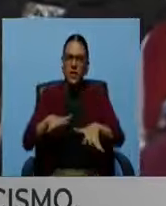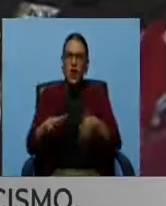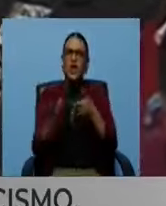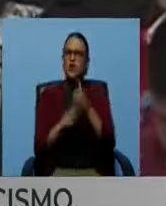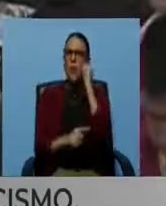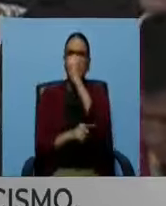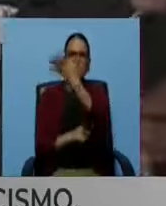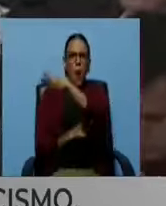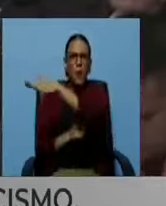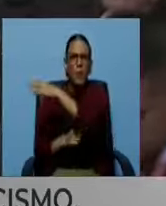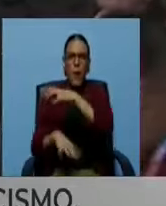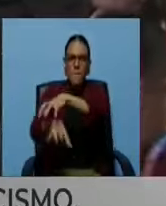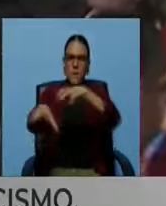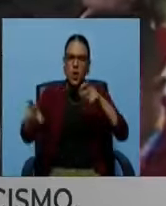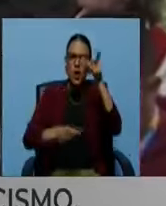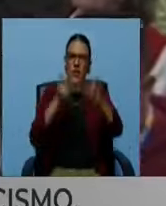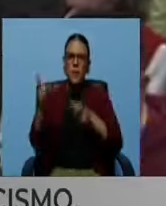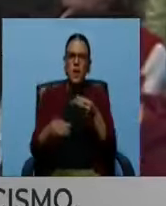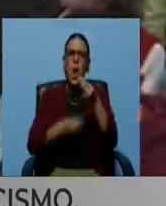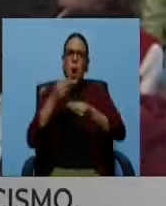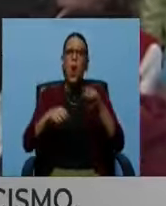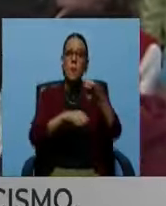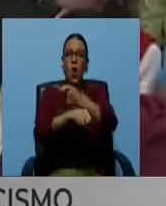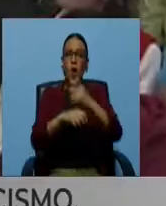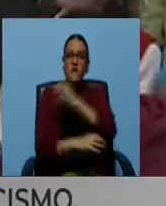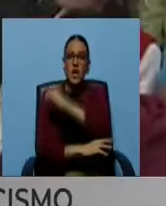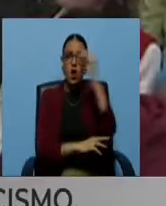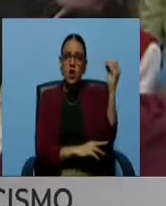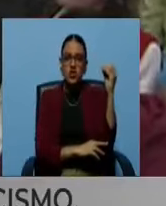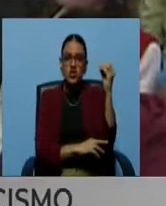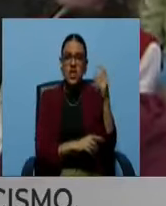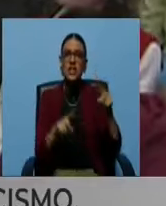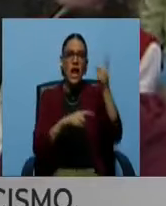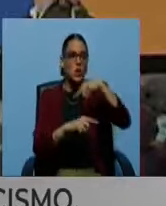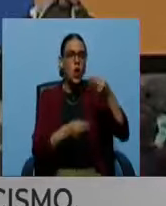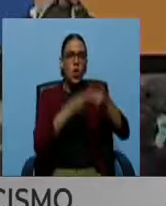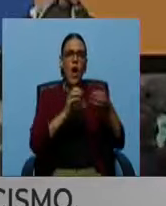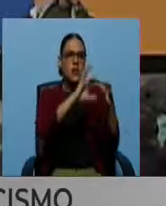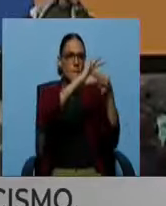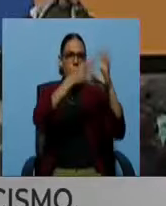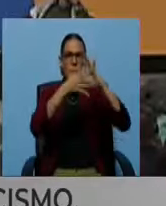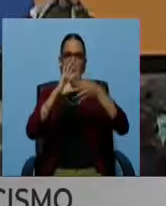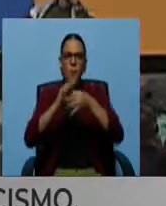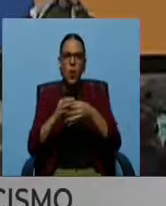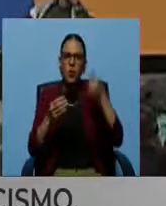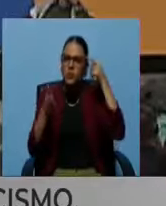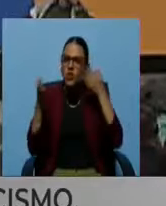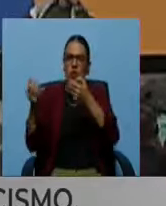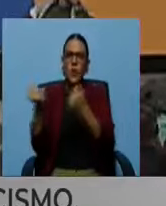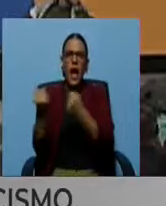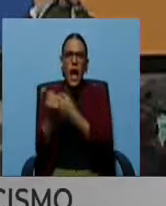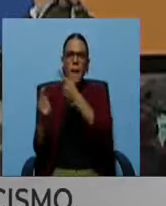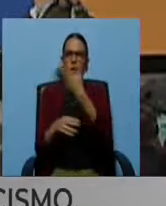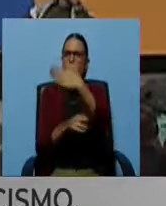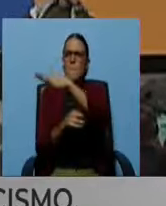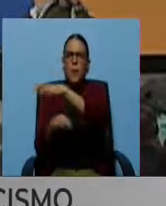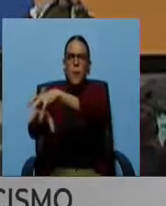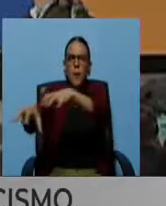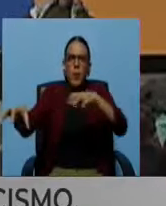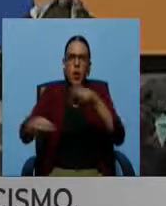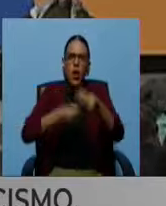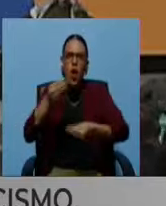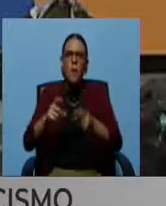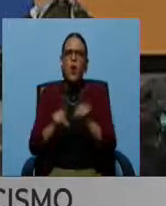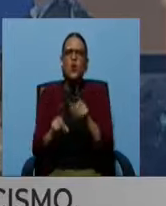masacre, y cómo los gobiernos occidentales se han unido justamente para este genocidio y este masacre con una